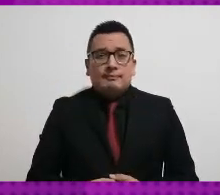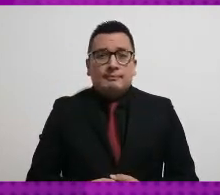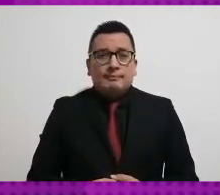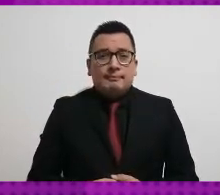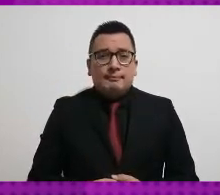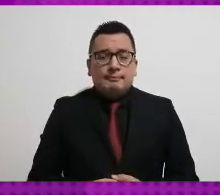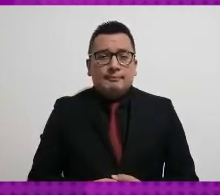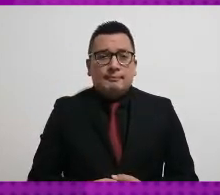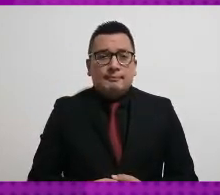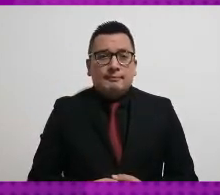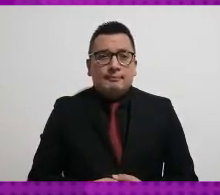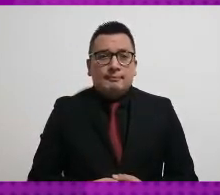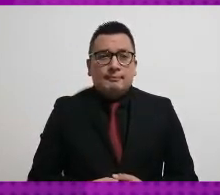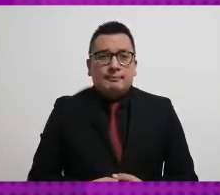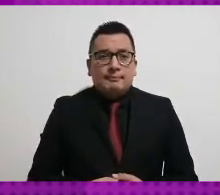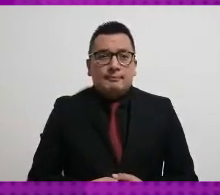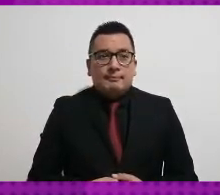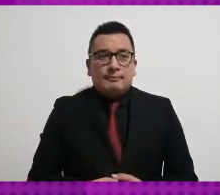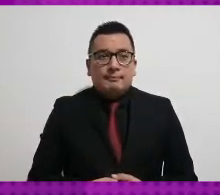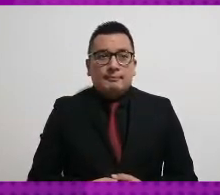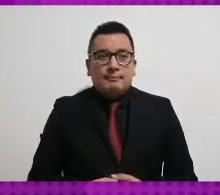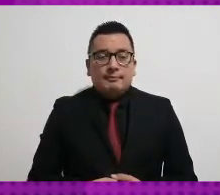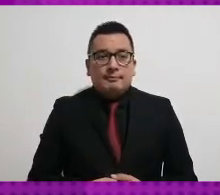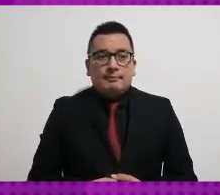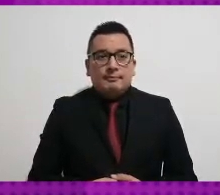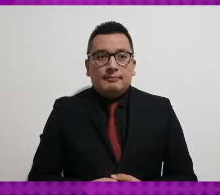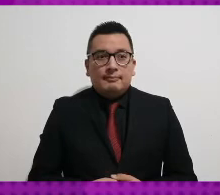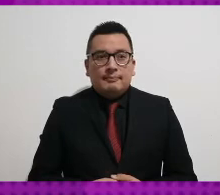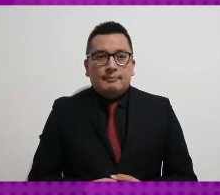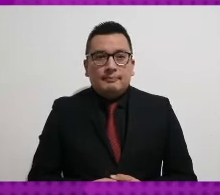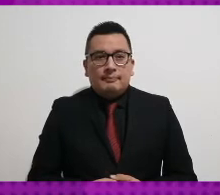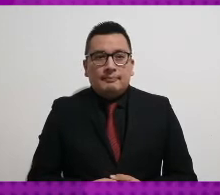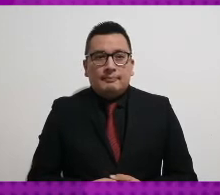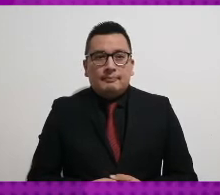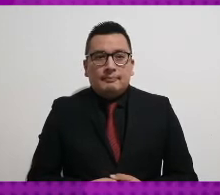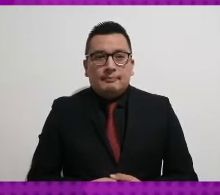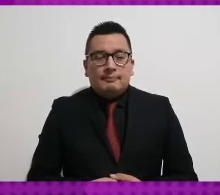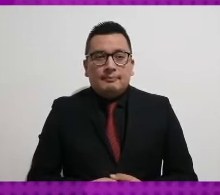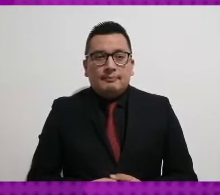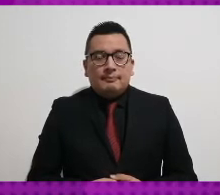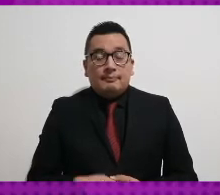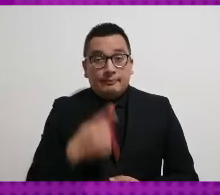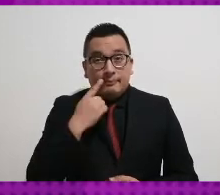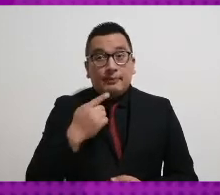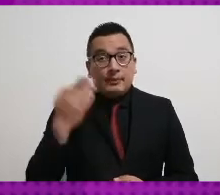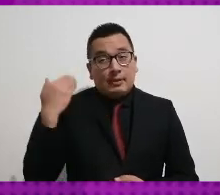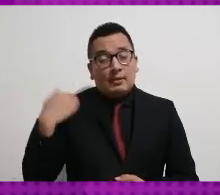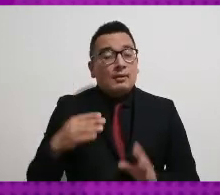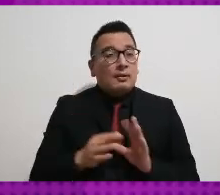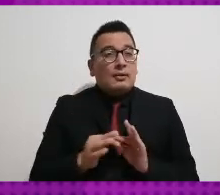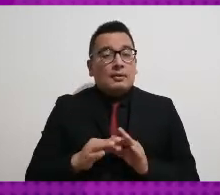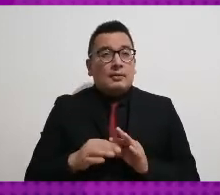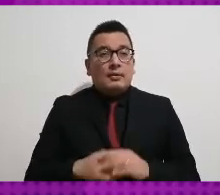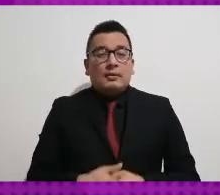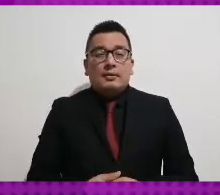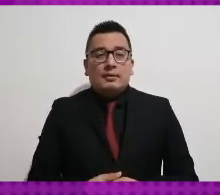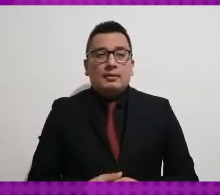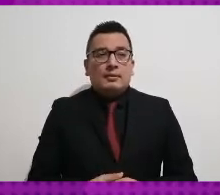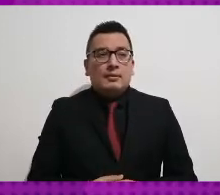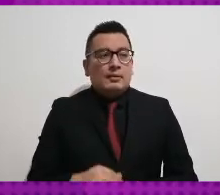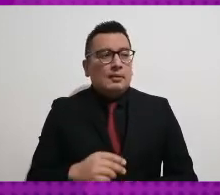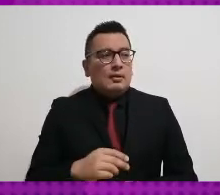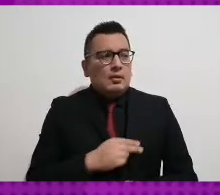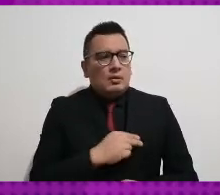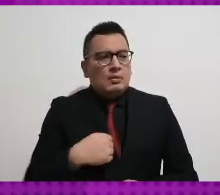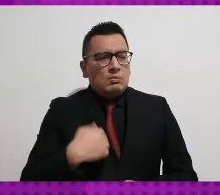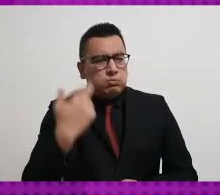ven. Sí, al principio, bueno, a mitad de mi plática yo expresaba que